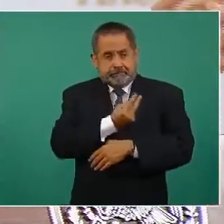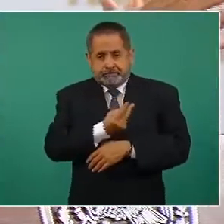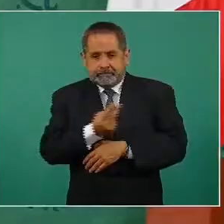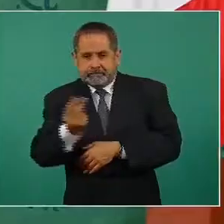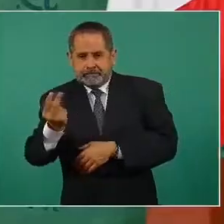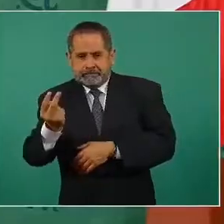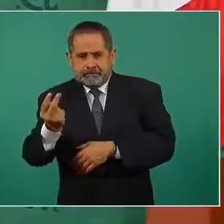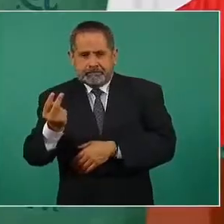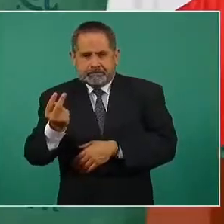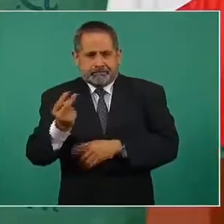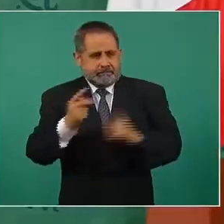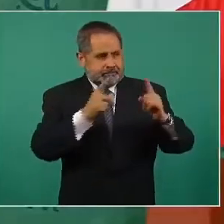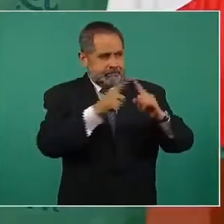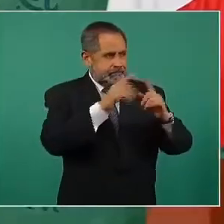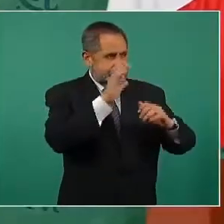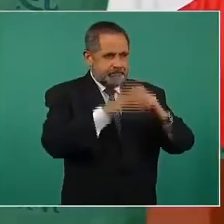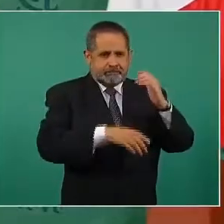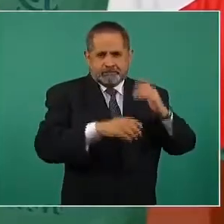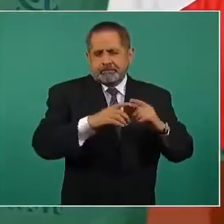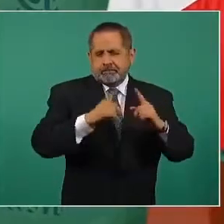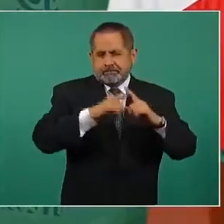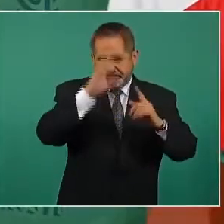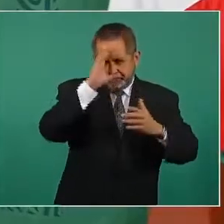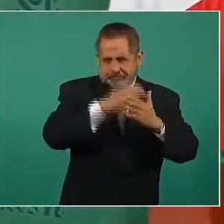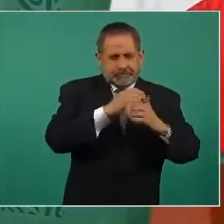estoy refiriendo a las iglesias católicas,